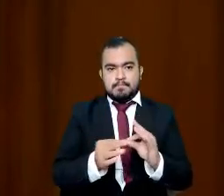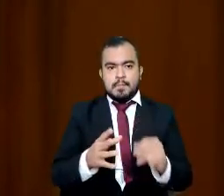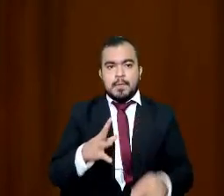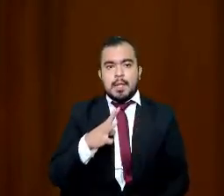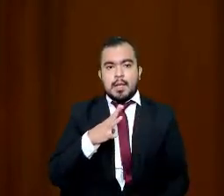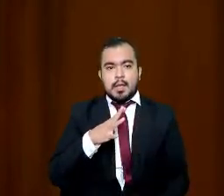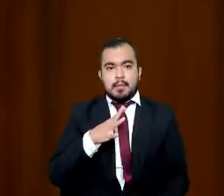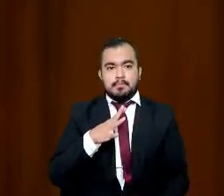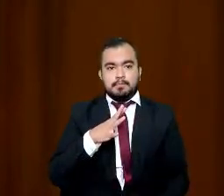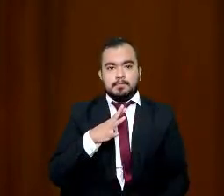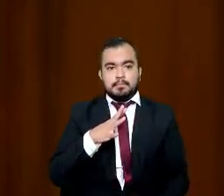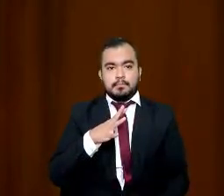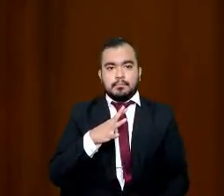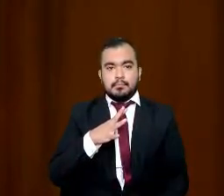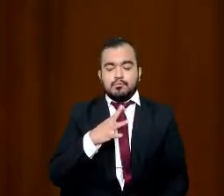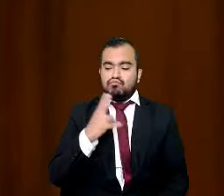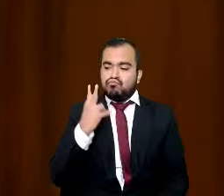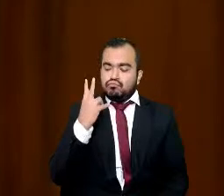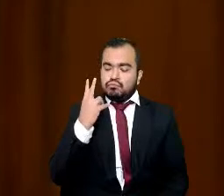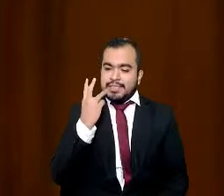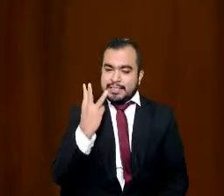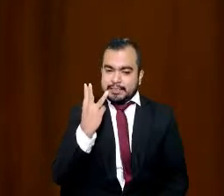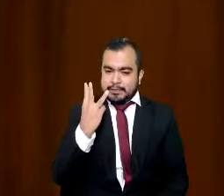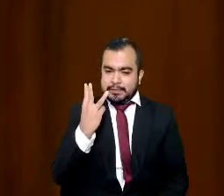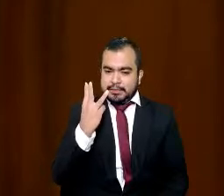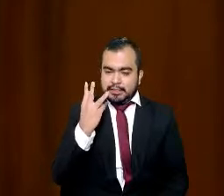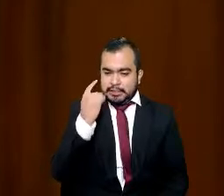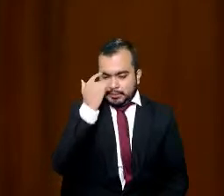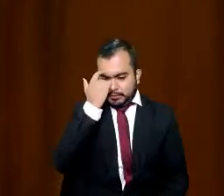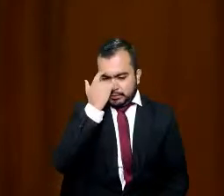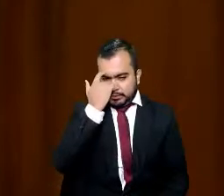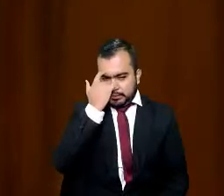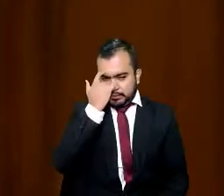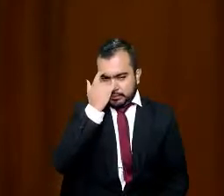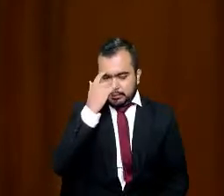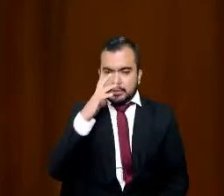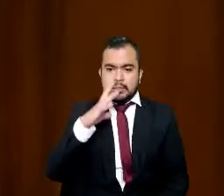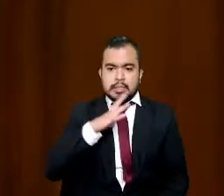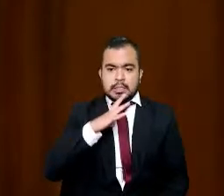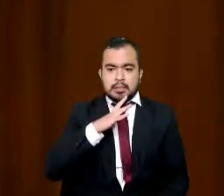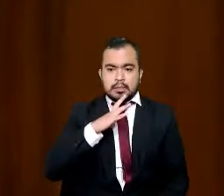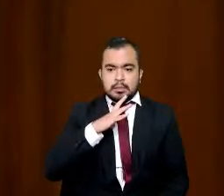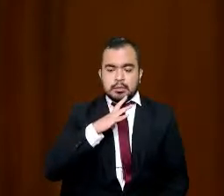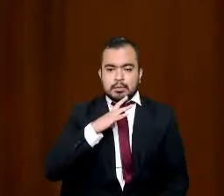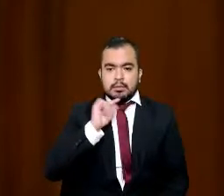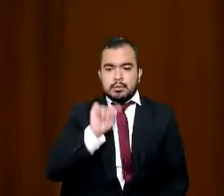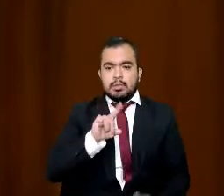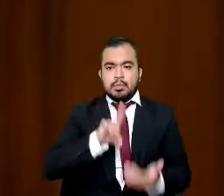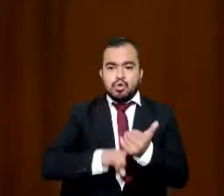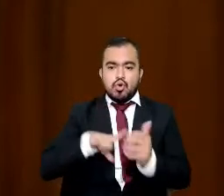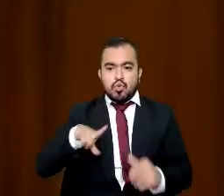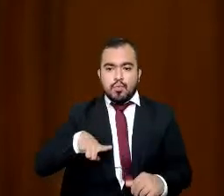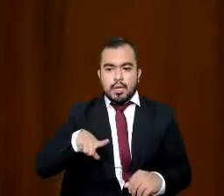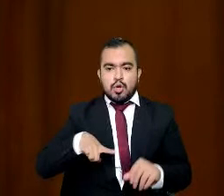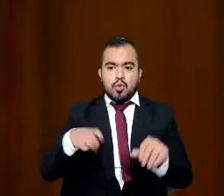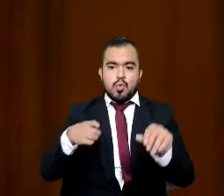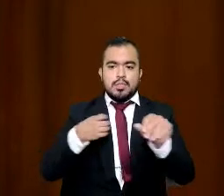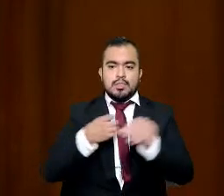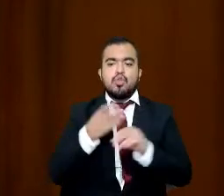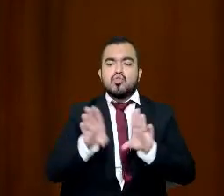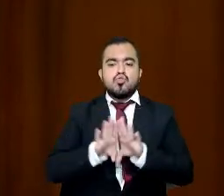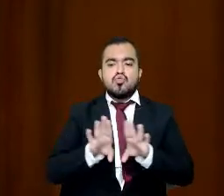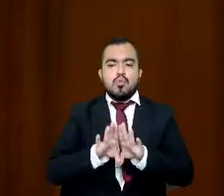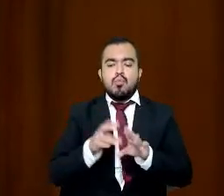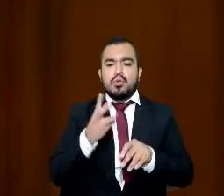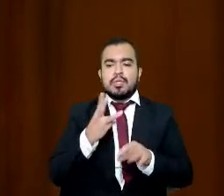Hay tres mecanismos bajo los cuales hacemos mantenimiento en el gobierno del estado de los caminos.